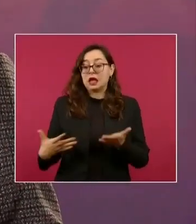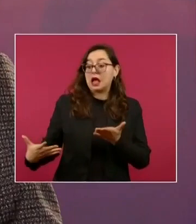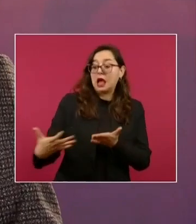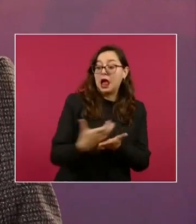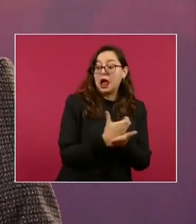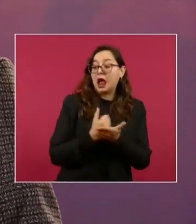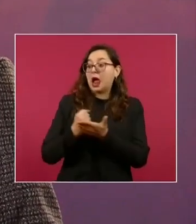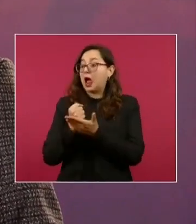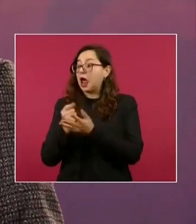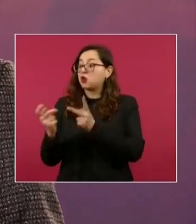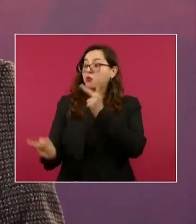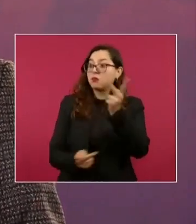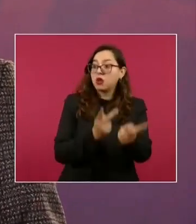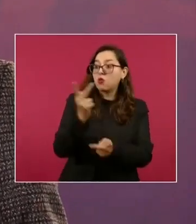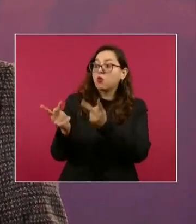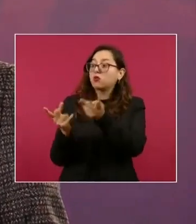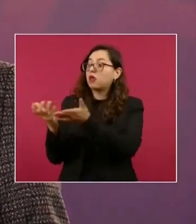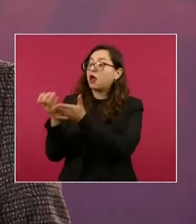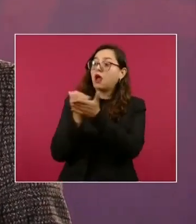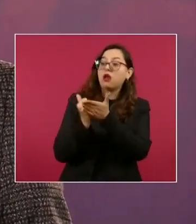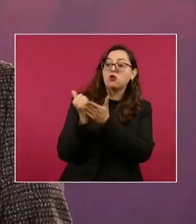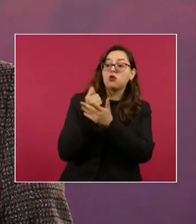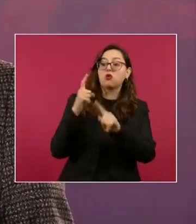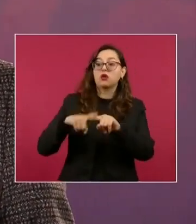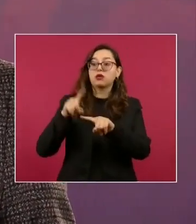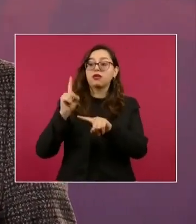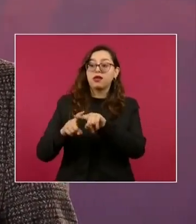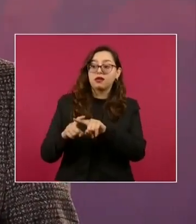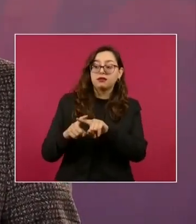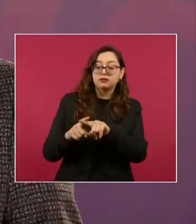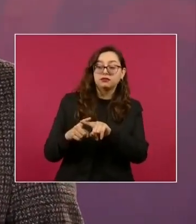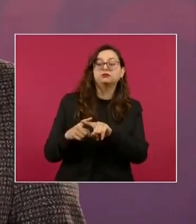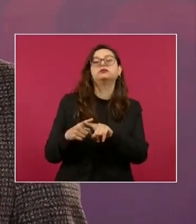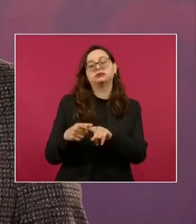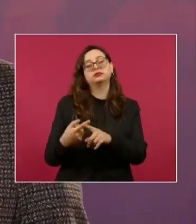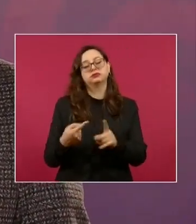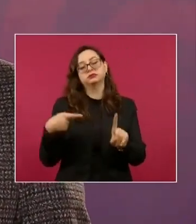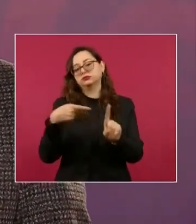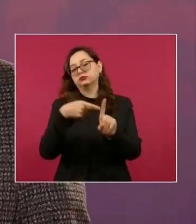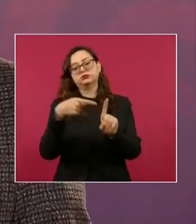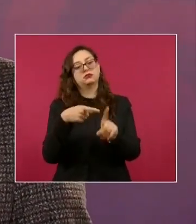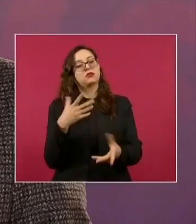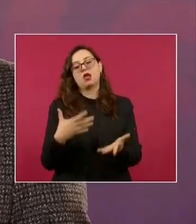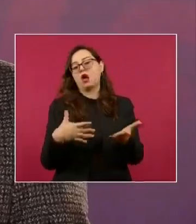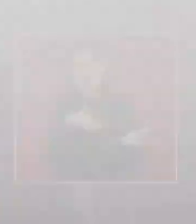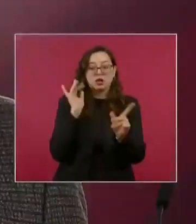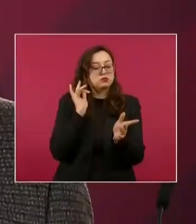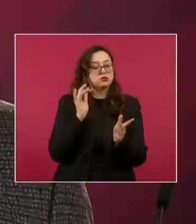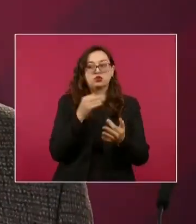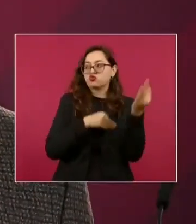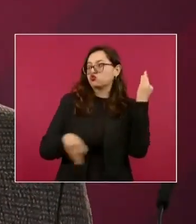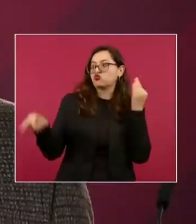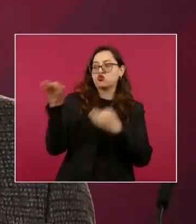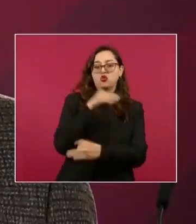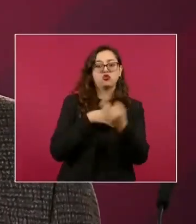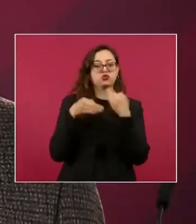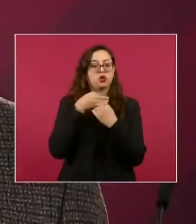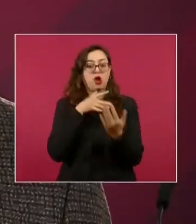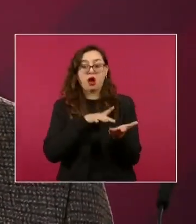triunfa de manera democrática mediante el levantamiento de una encuesta. Entonces esto